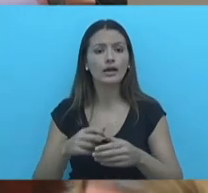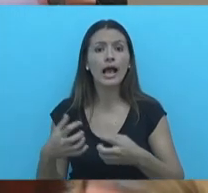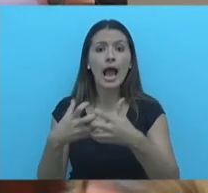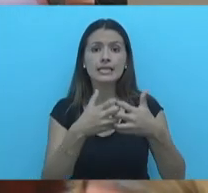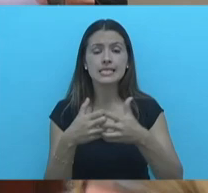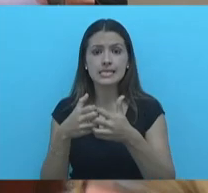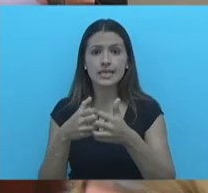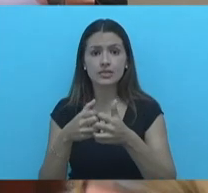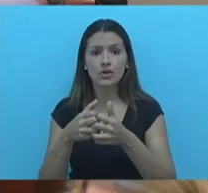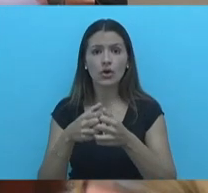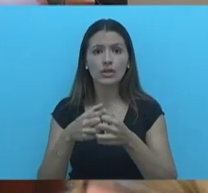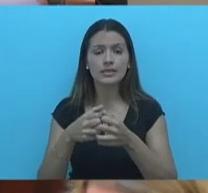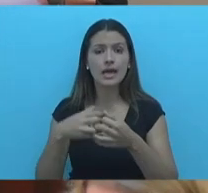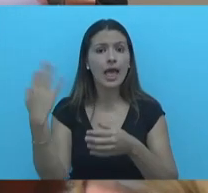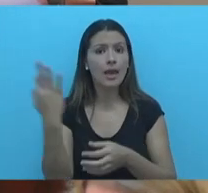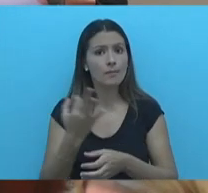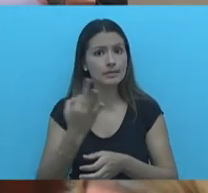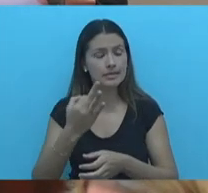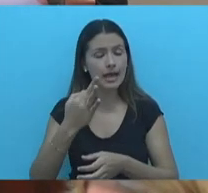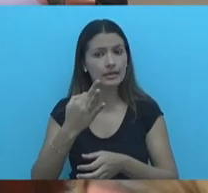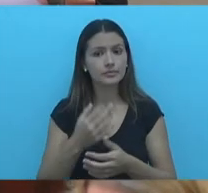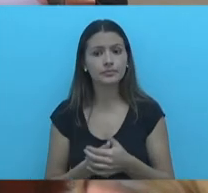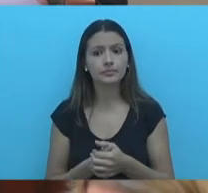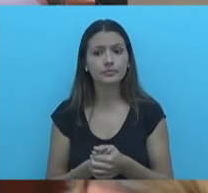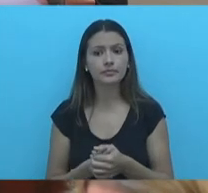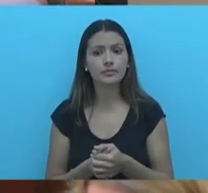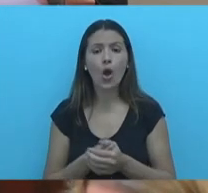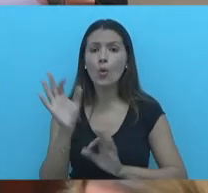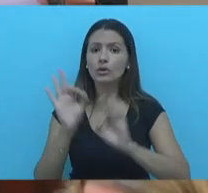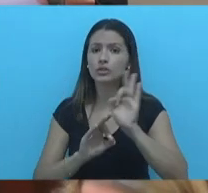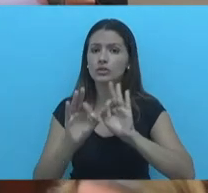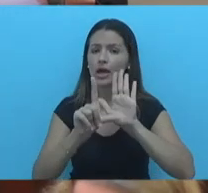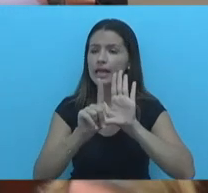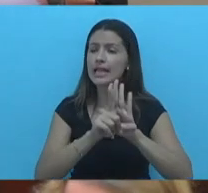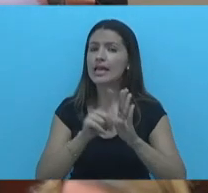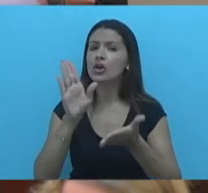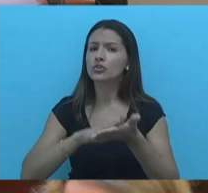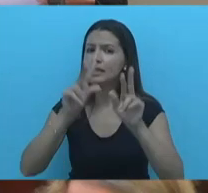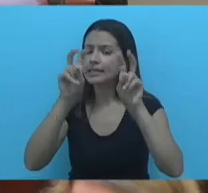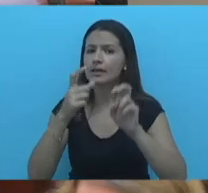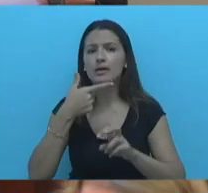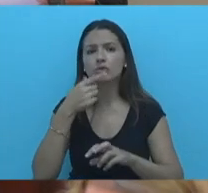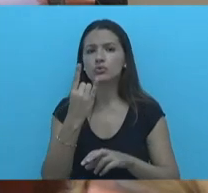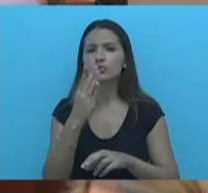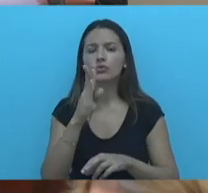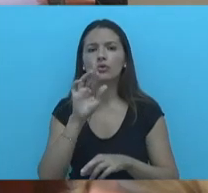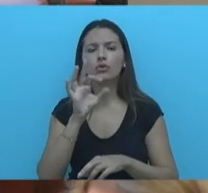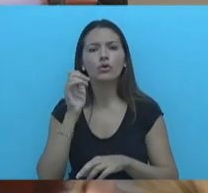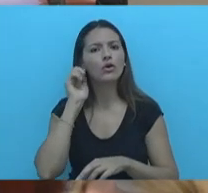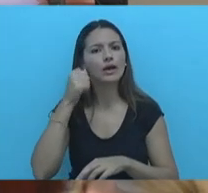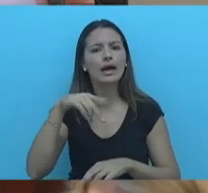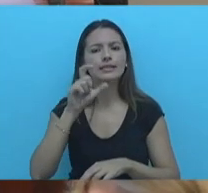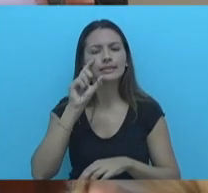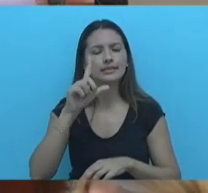sesiones extraordinarias del presente año el proyecto de ley sobre subrogancias de fiscales expediente